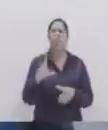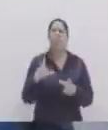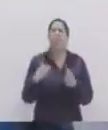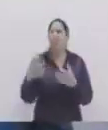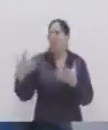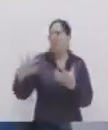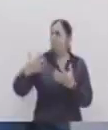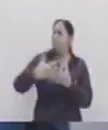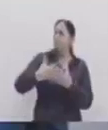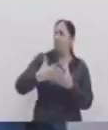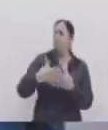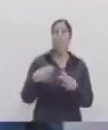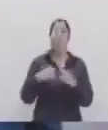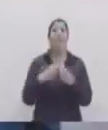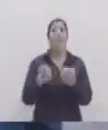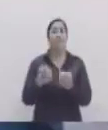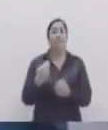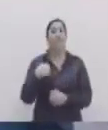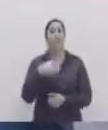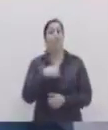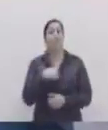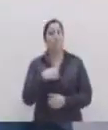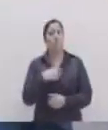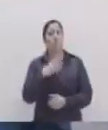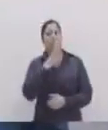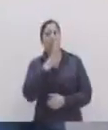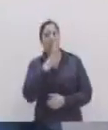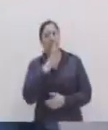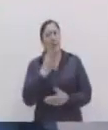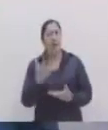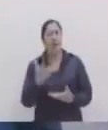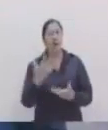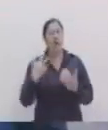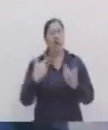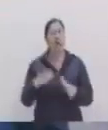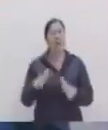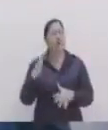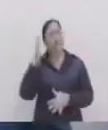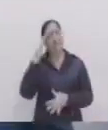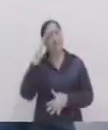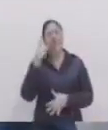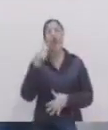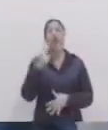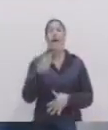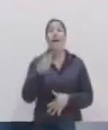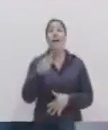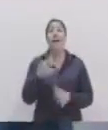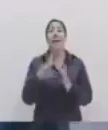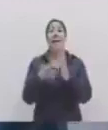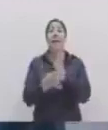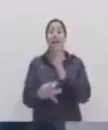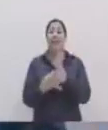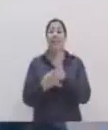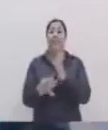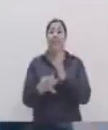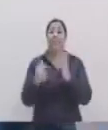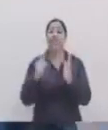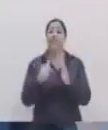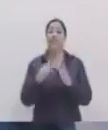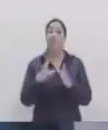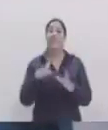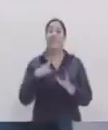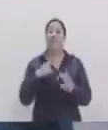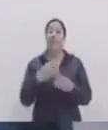relacionan? Entonces, nosotros hemos hablado que en los elementos gaseosos